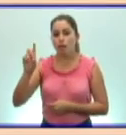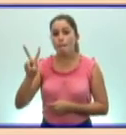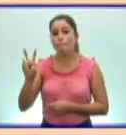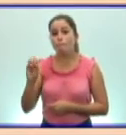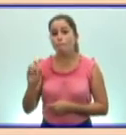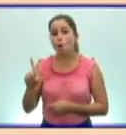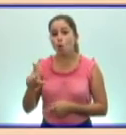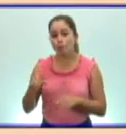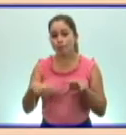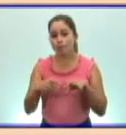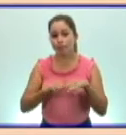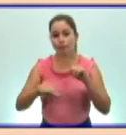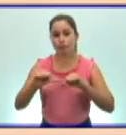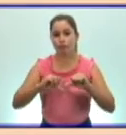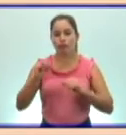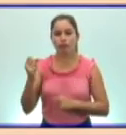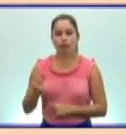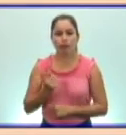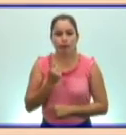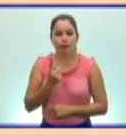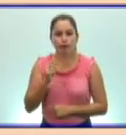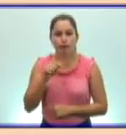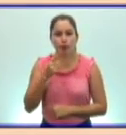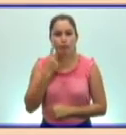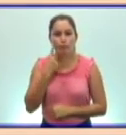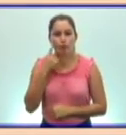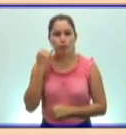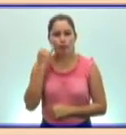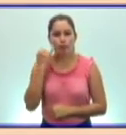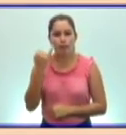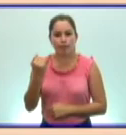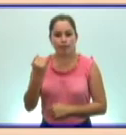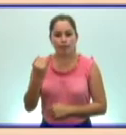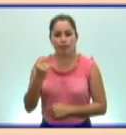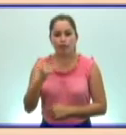disolución. Esta primera expresión la vamos a identificar como 1.